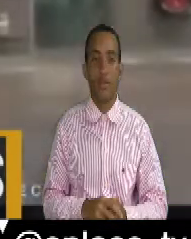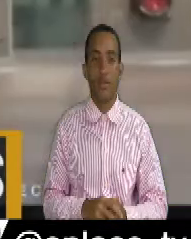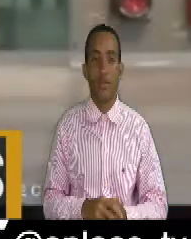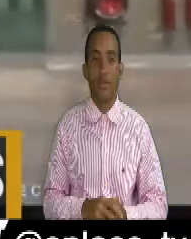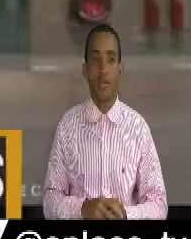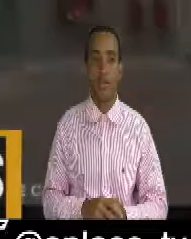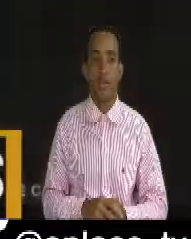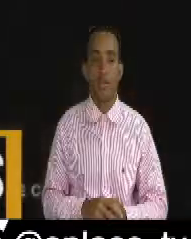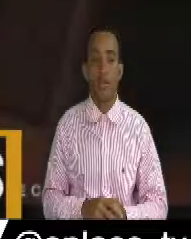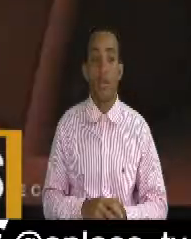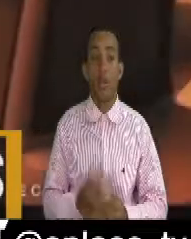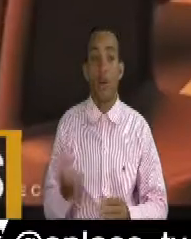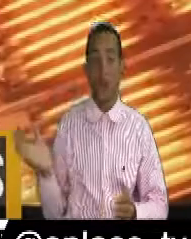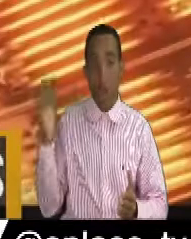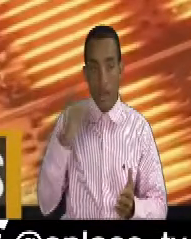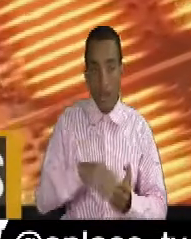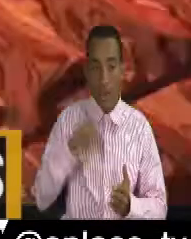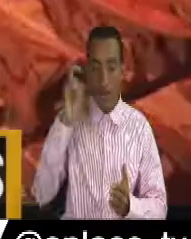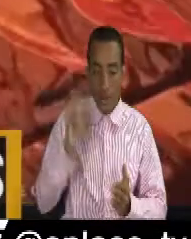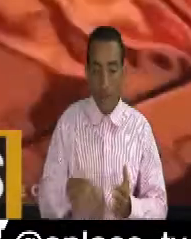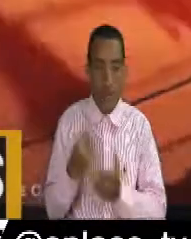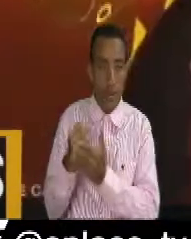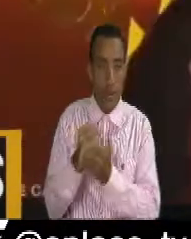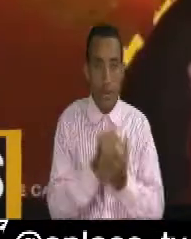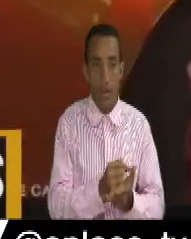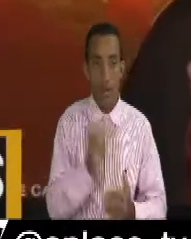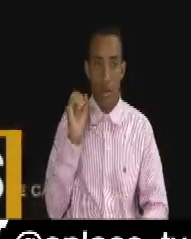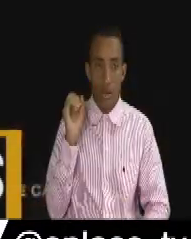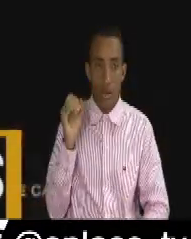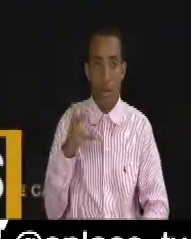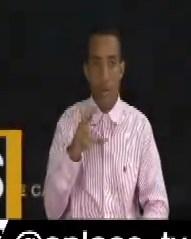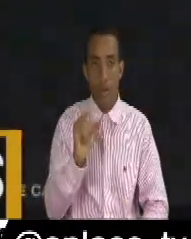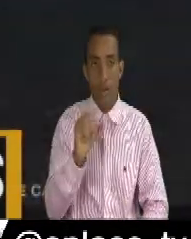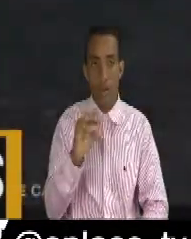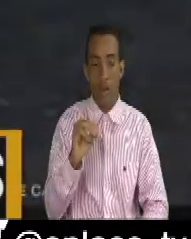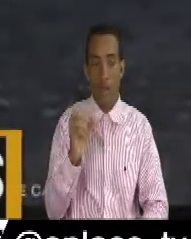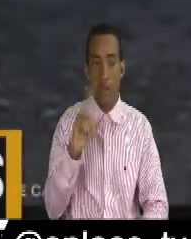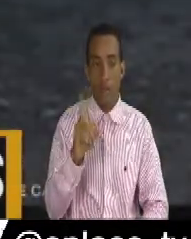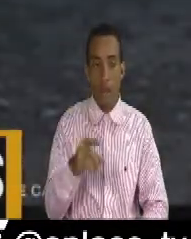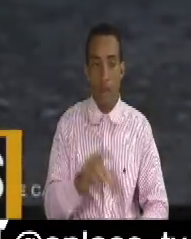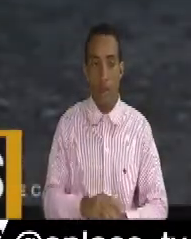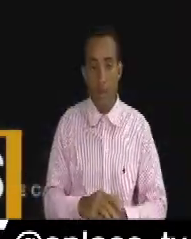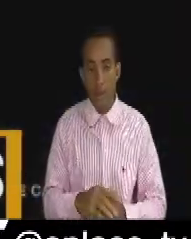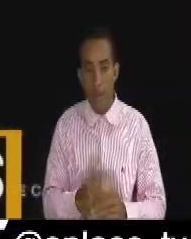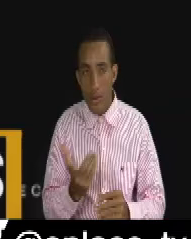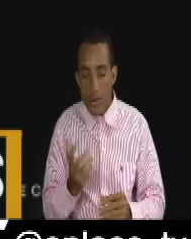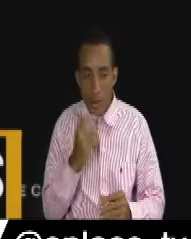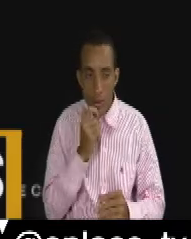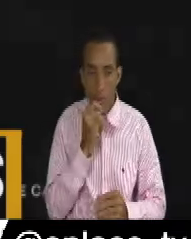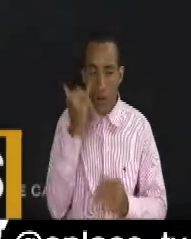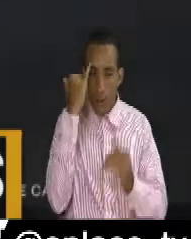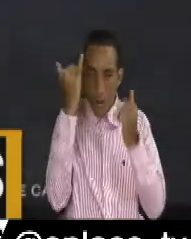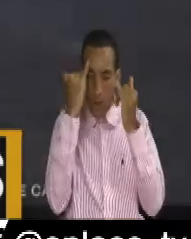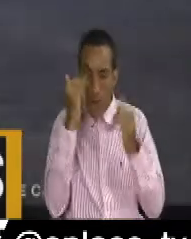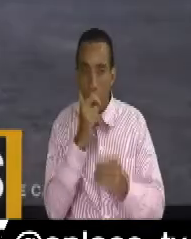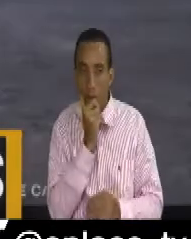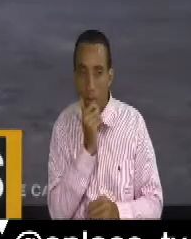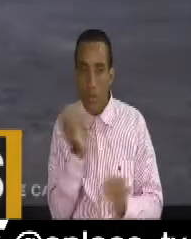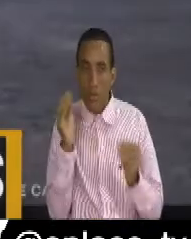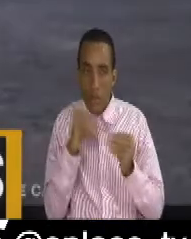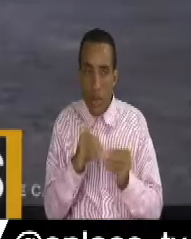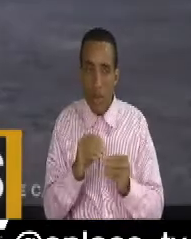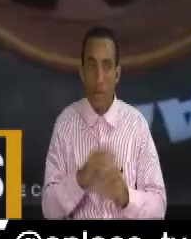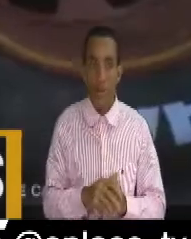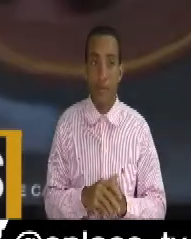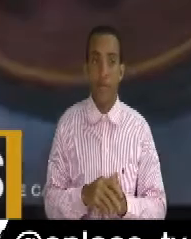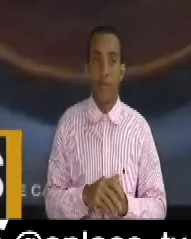Para volver al ruedo necesitará la ayuda de Cruz Ramírez, una vigorosa joven técnica de carreras que tiene su propio plan para ganar, además de la inspiración